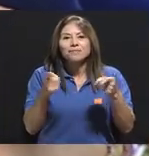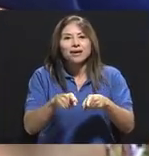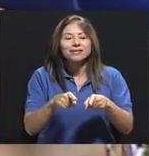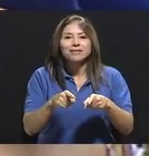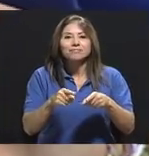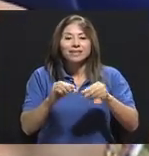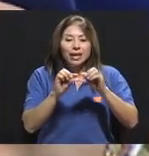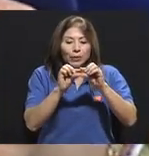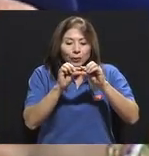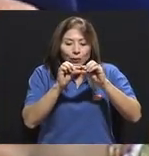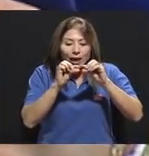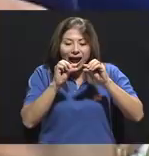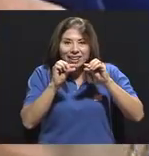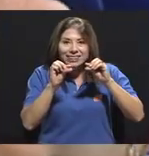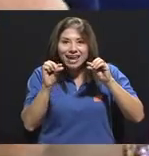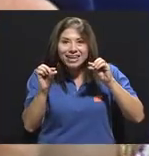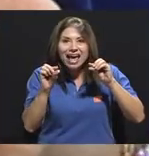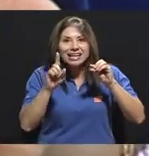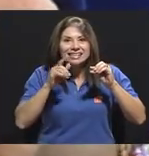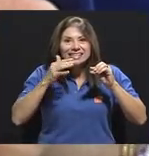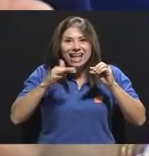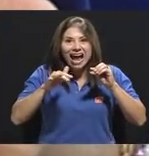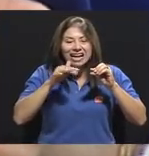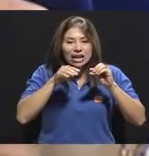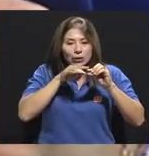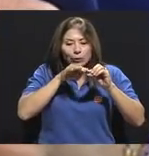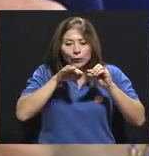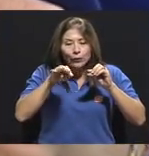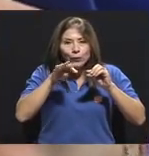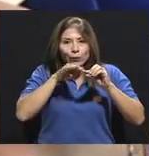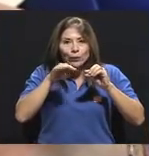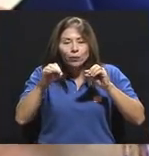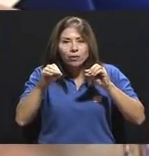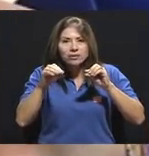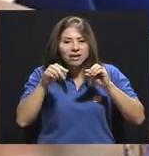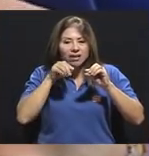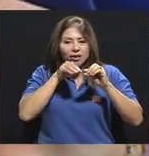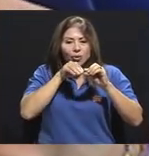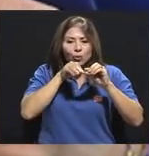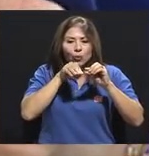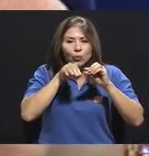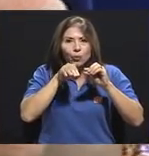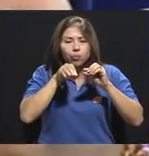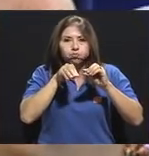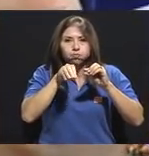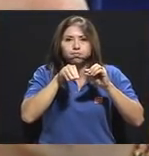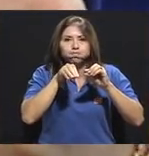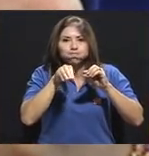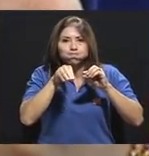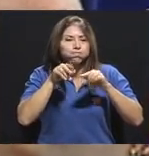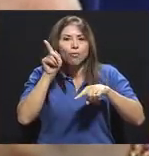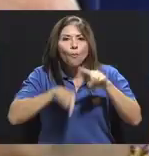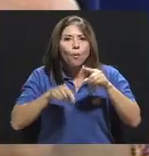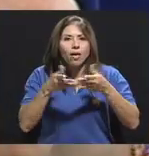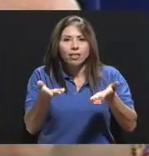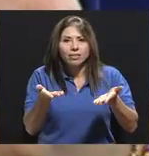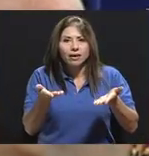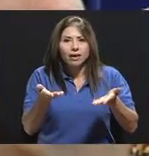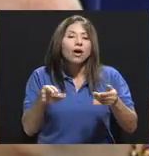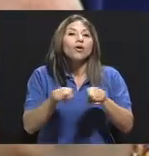bloqueadas nasta pan dice Sí tal vez ese término Y qué pasa por ahí ya no pasa luego la sangre o peor aún después viene